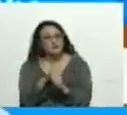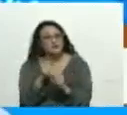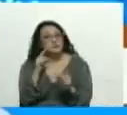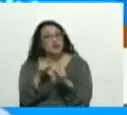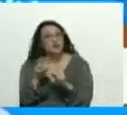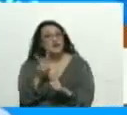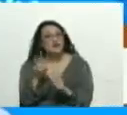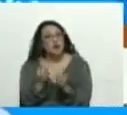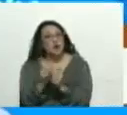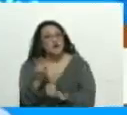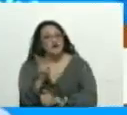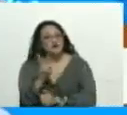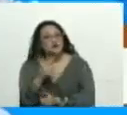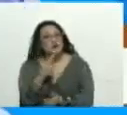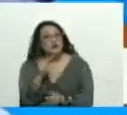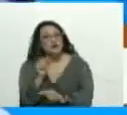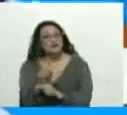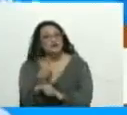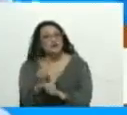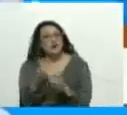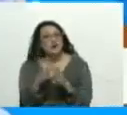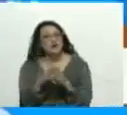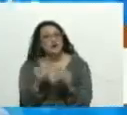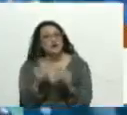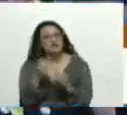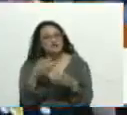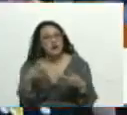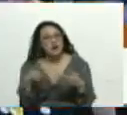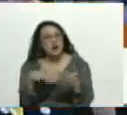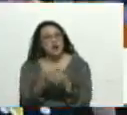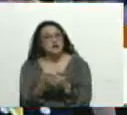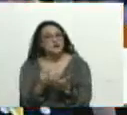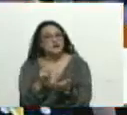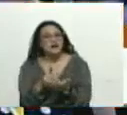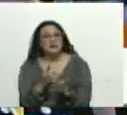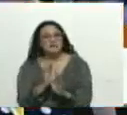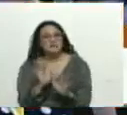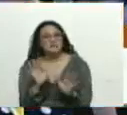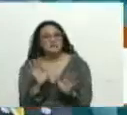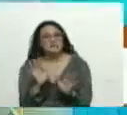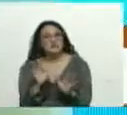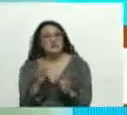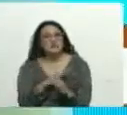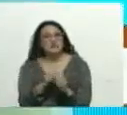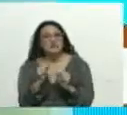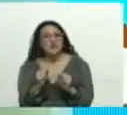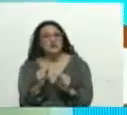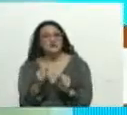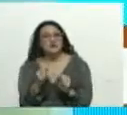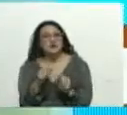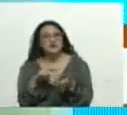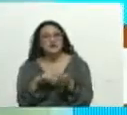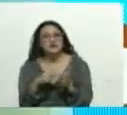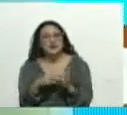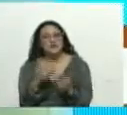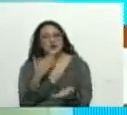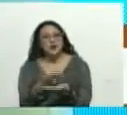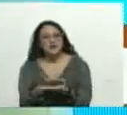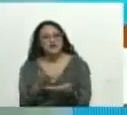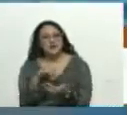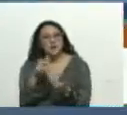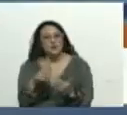y con Venezuela a decir con todas sus letras hasta donde llegue su fuerza y su significado Mil gracias